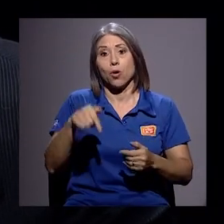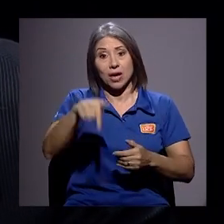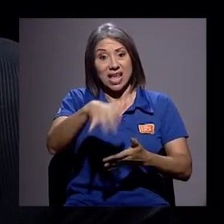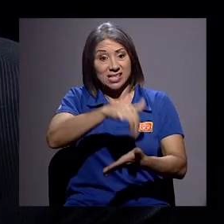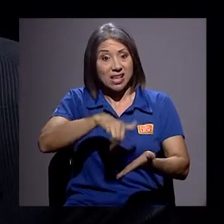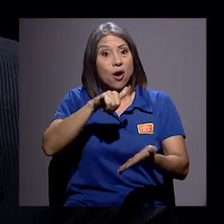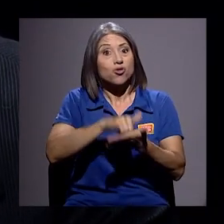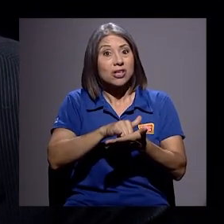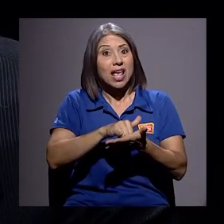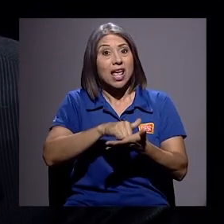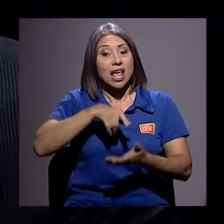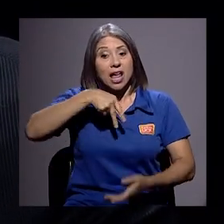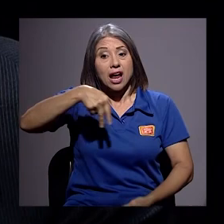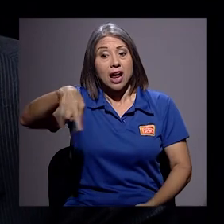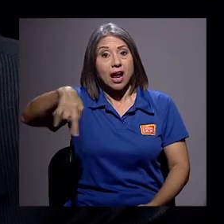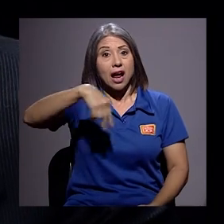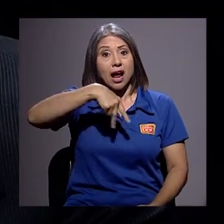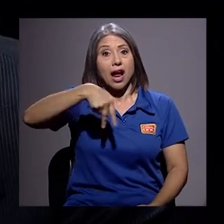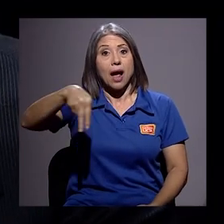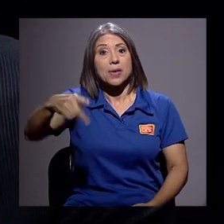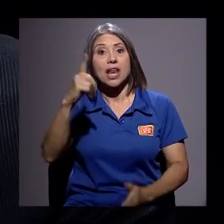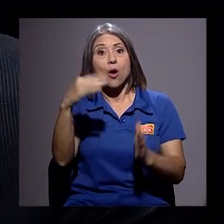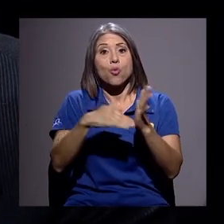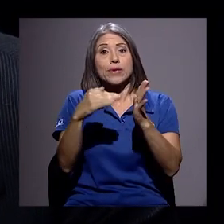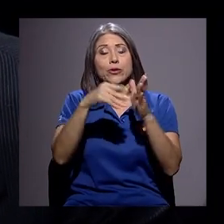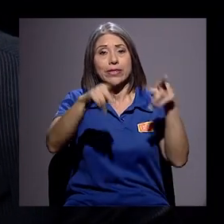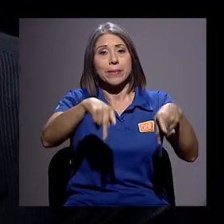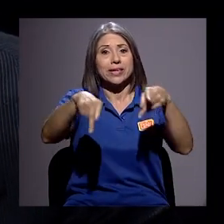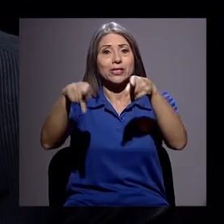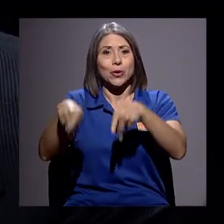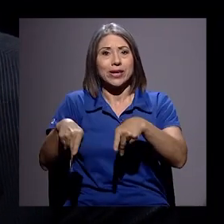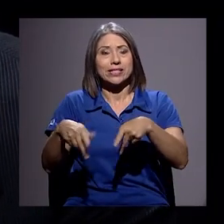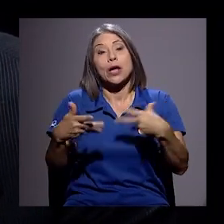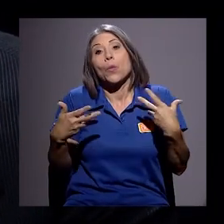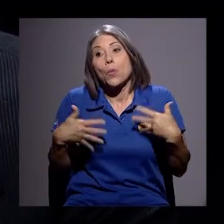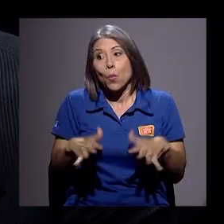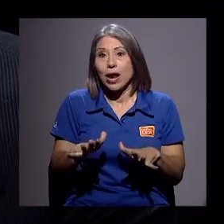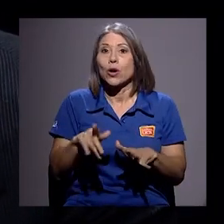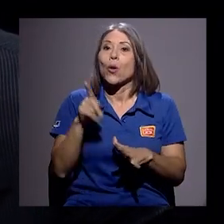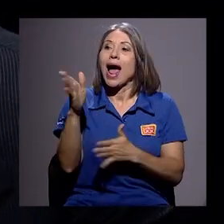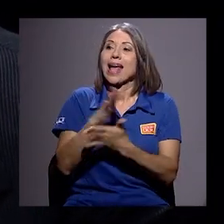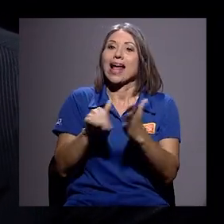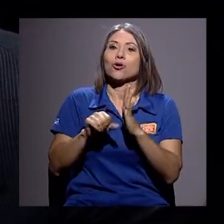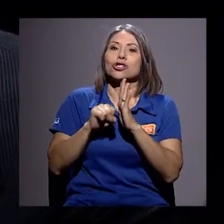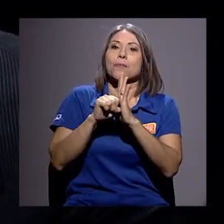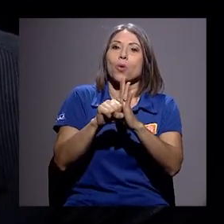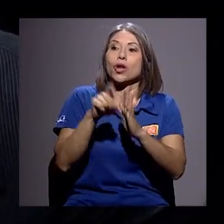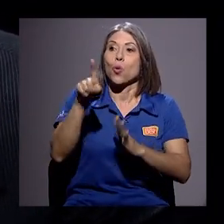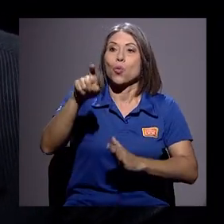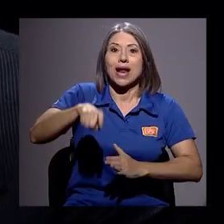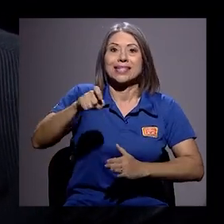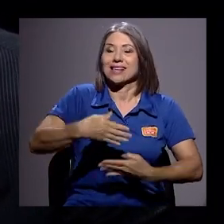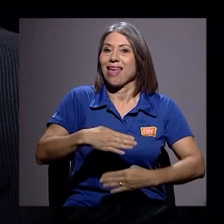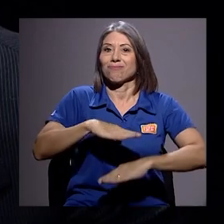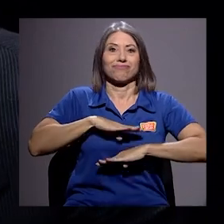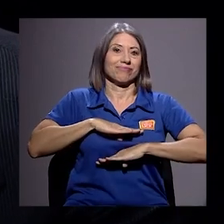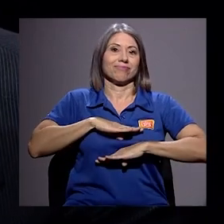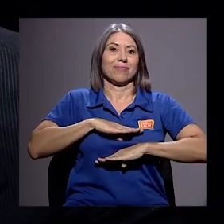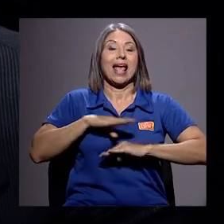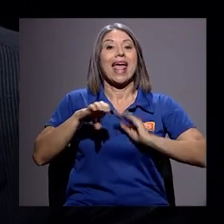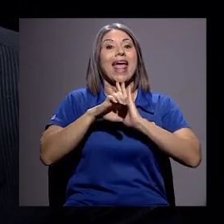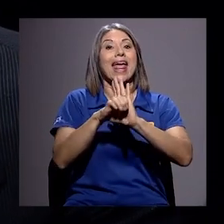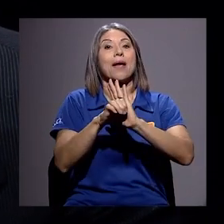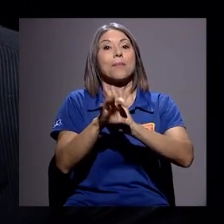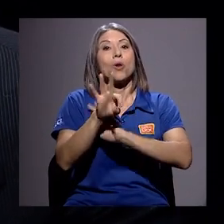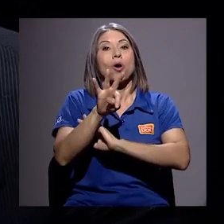un millón de personas por sanjosé bueno ahí ha habido una gestión simbólica de una necesidad que no se ha llenado por ejemplo el caso del tranvía es un